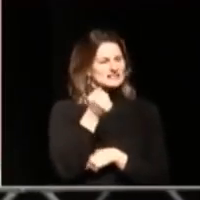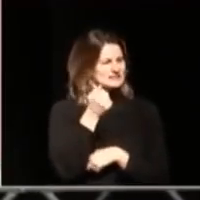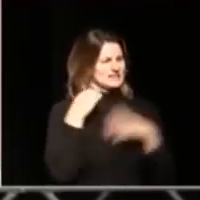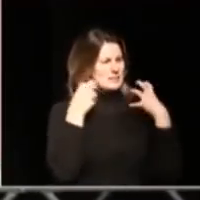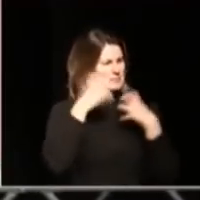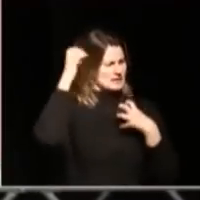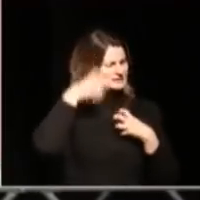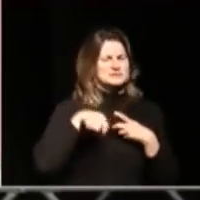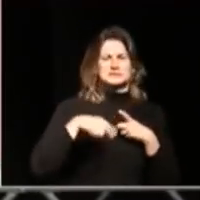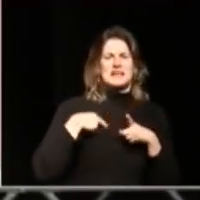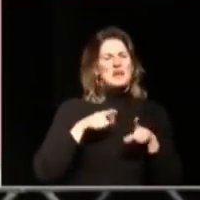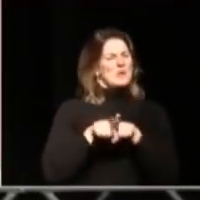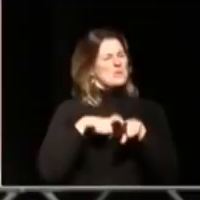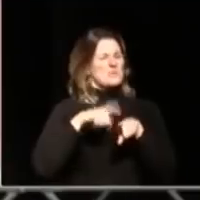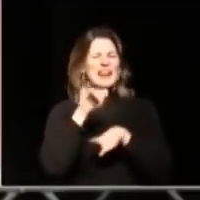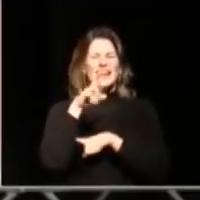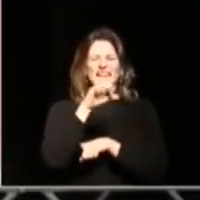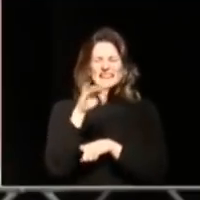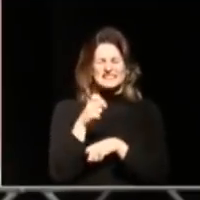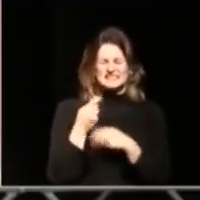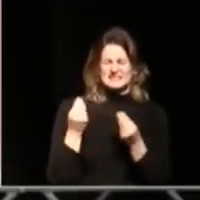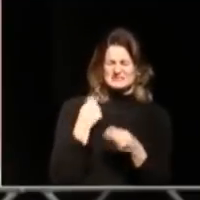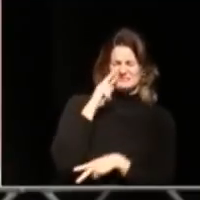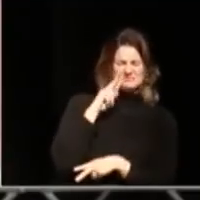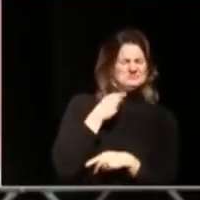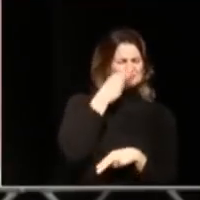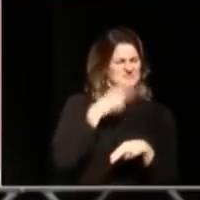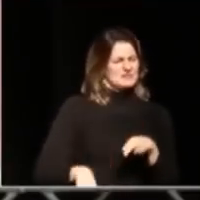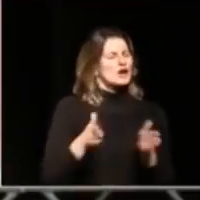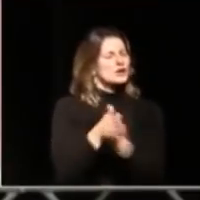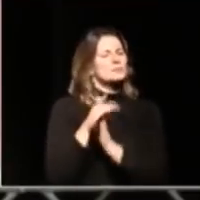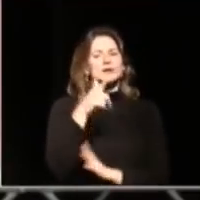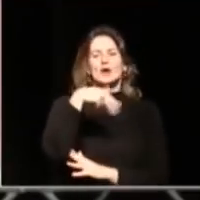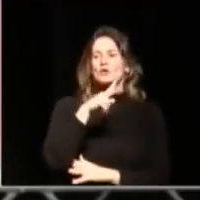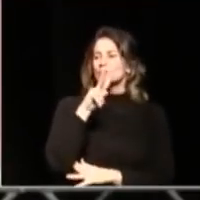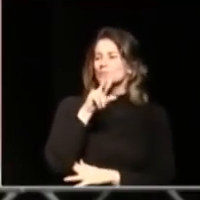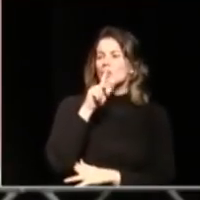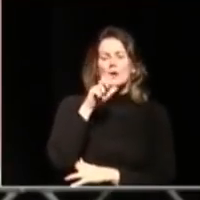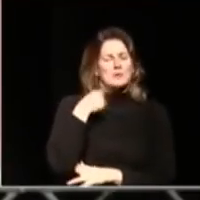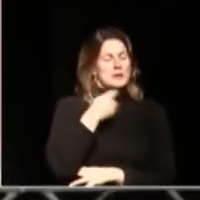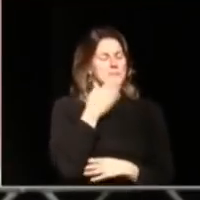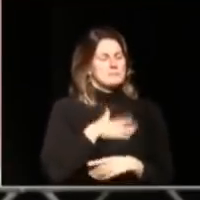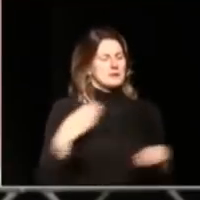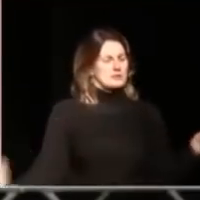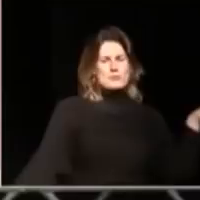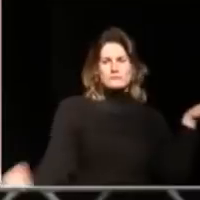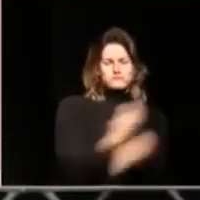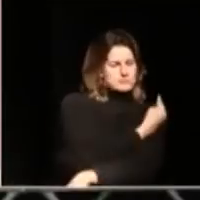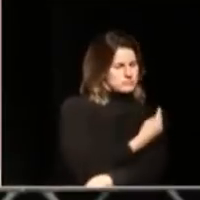Es una cosa extrañísima. El compañero Nuet parece el renegado Kautsky al lado de Marta Pascal.